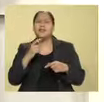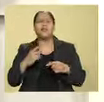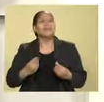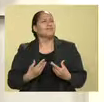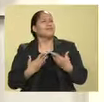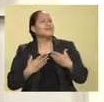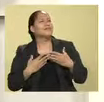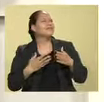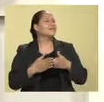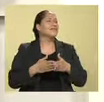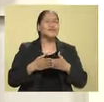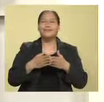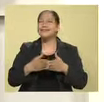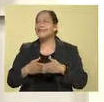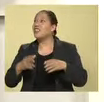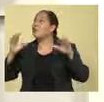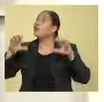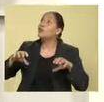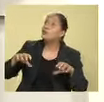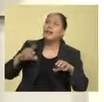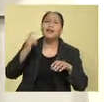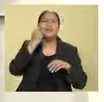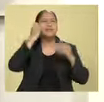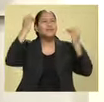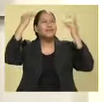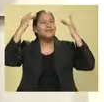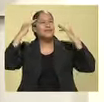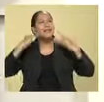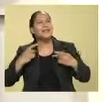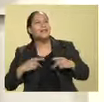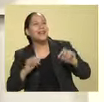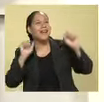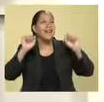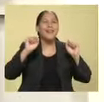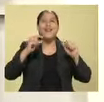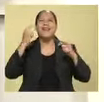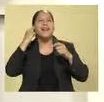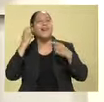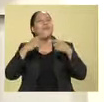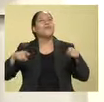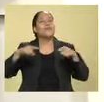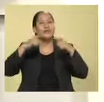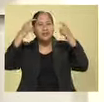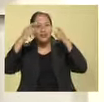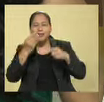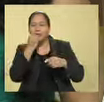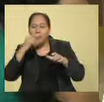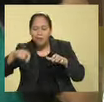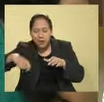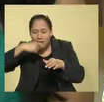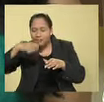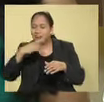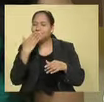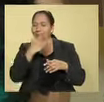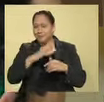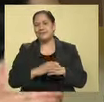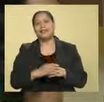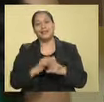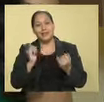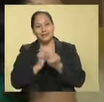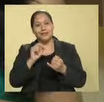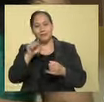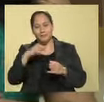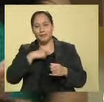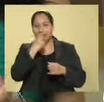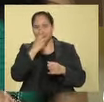que es impresionante. Yo dije, ay, lluvia, no, está rico y la gente está animada y escucha música y come delicioso. Y bueno, también tengo algo